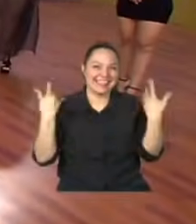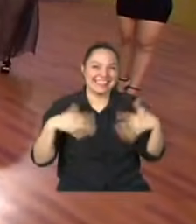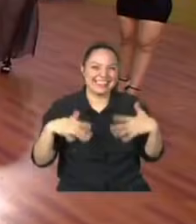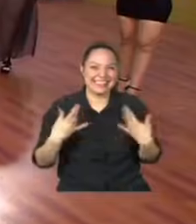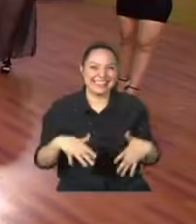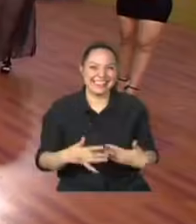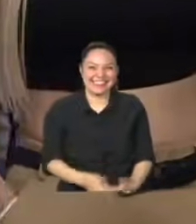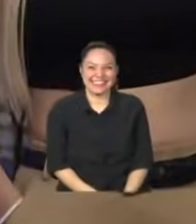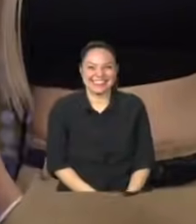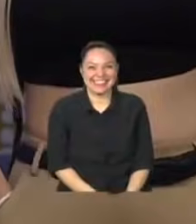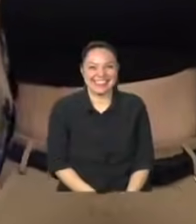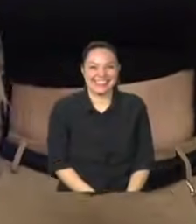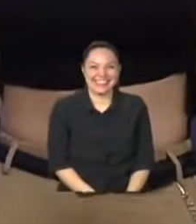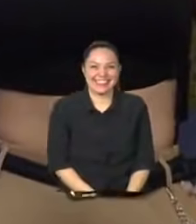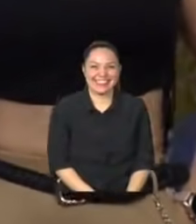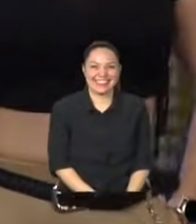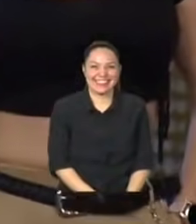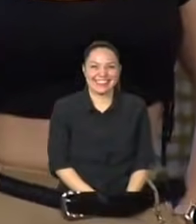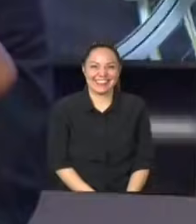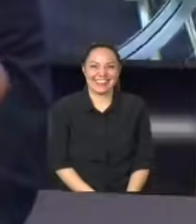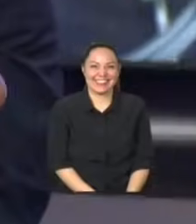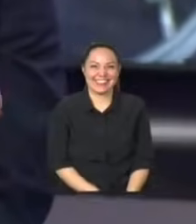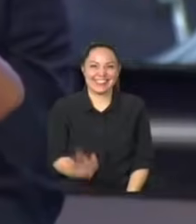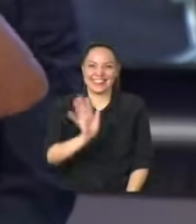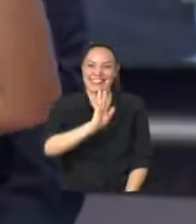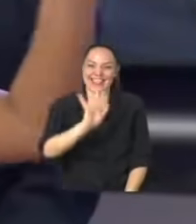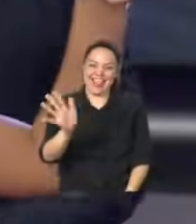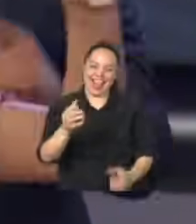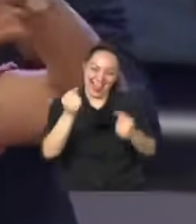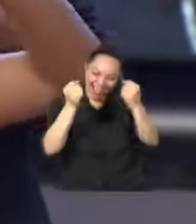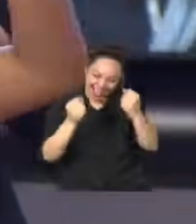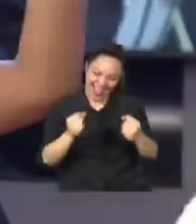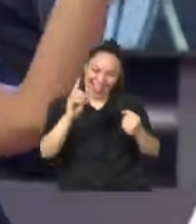amanecer. ¡Ya se le hizo, Datsy!